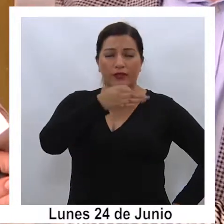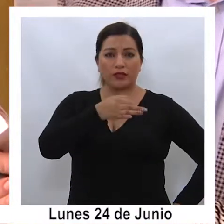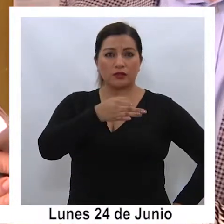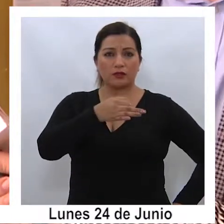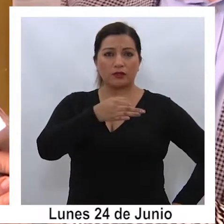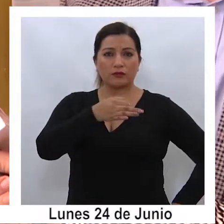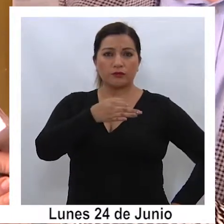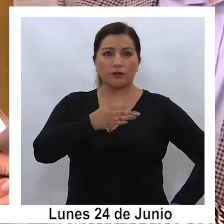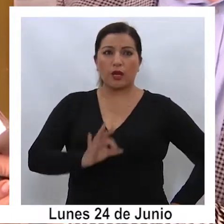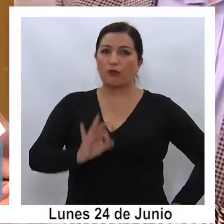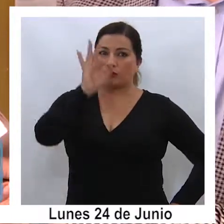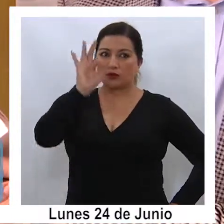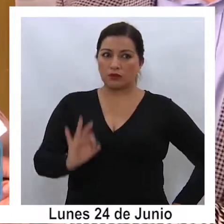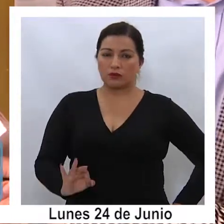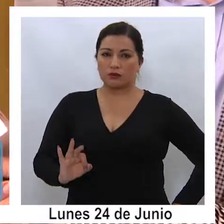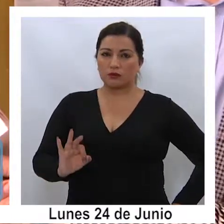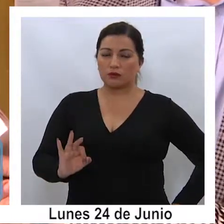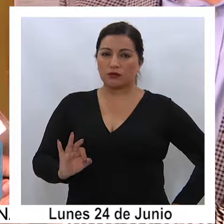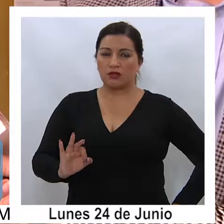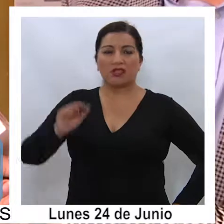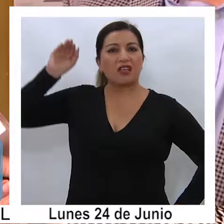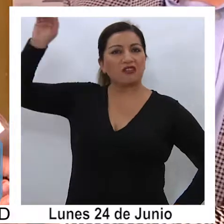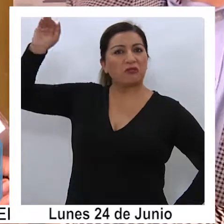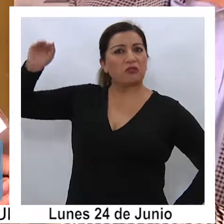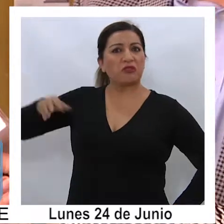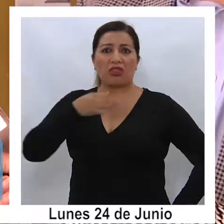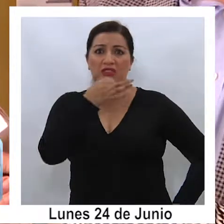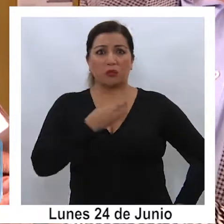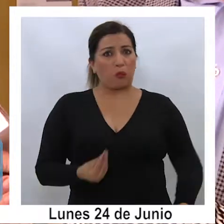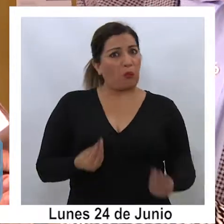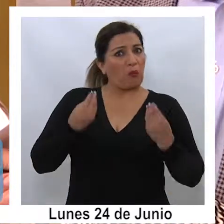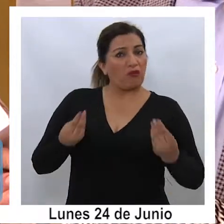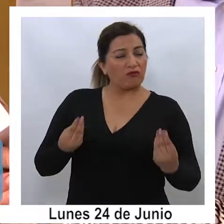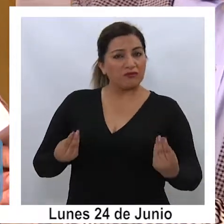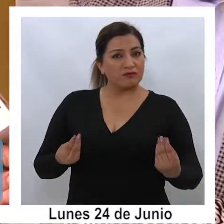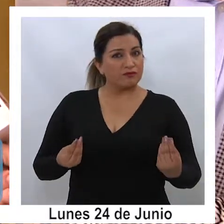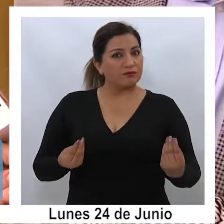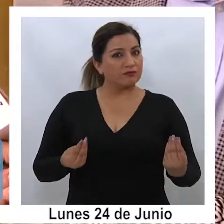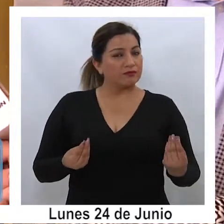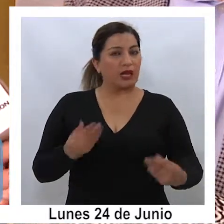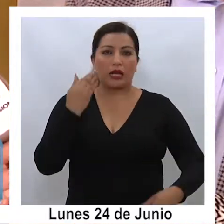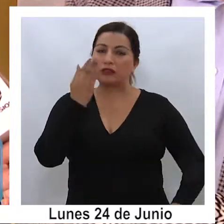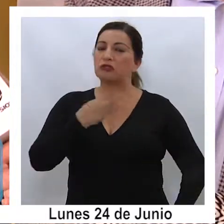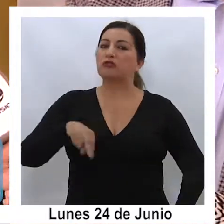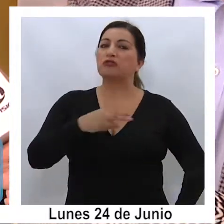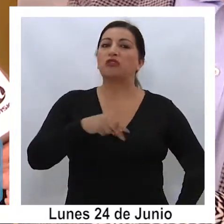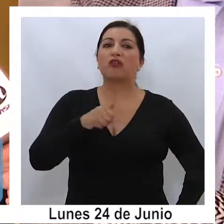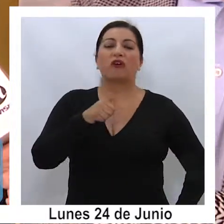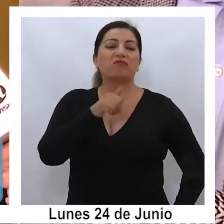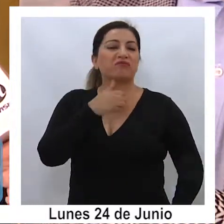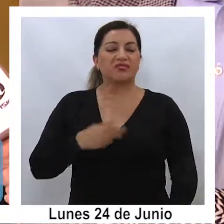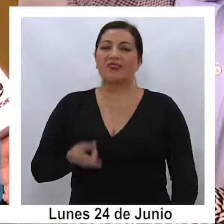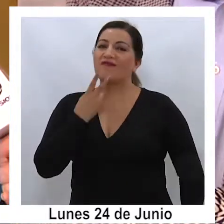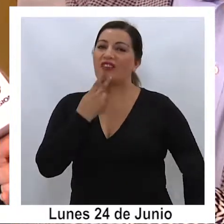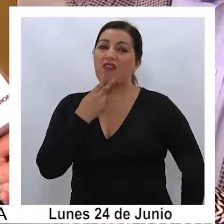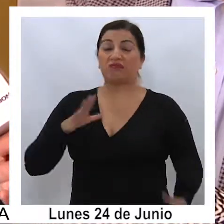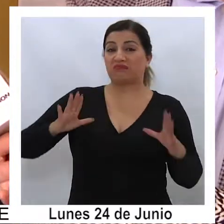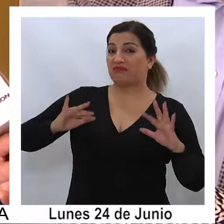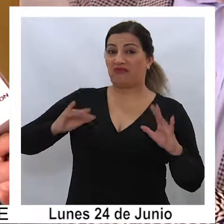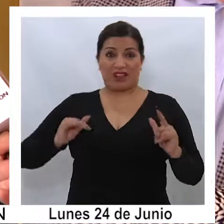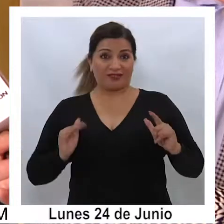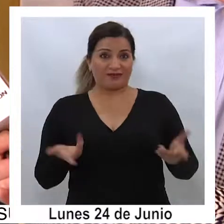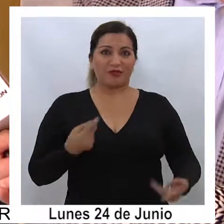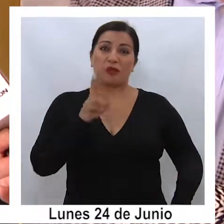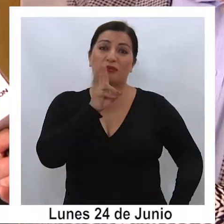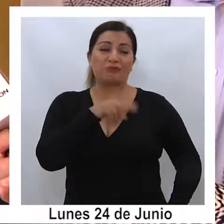que los índices de altos pisos son óptimos es que prácticamente estamos viviendo en el mundo de Japilandia. Cuando